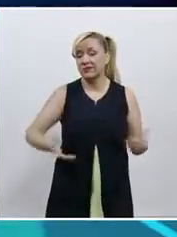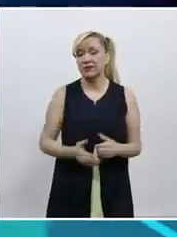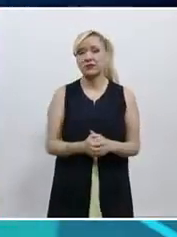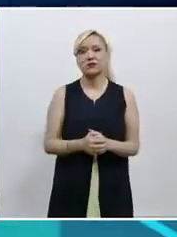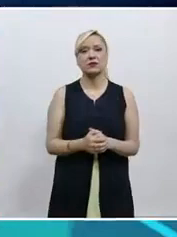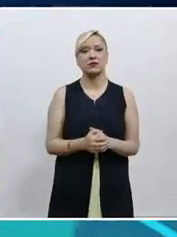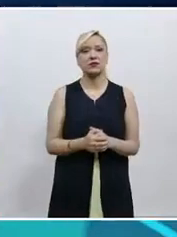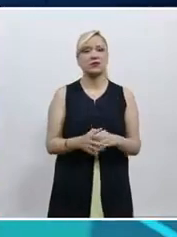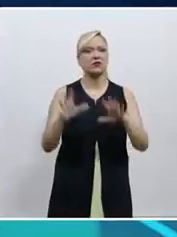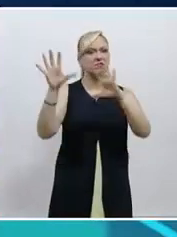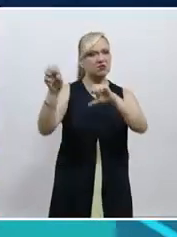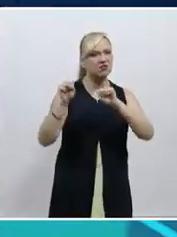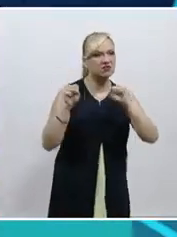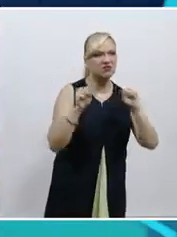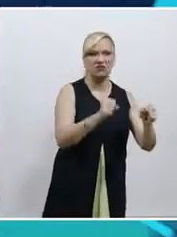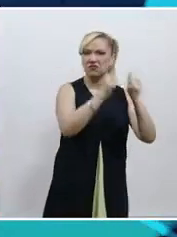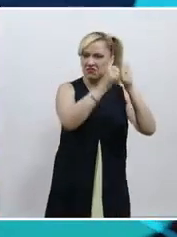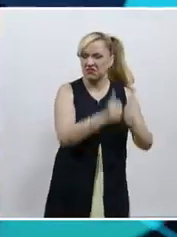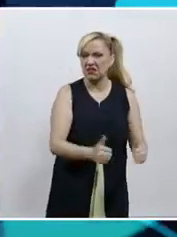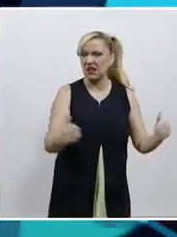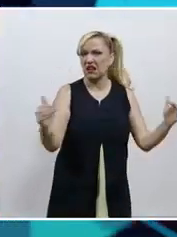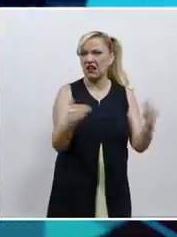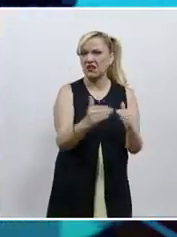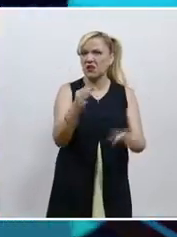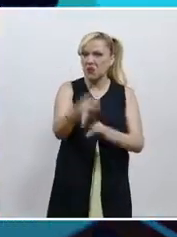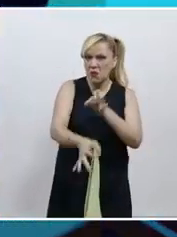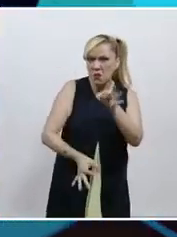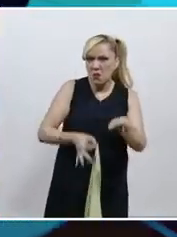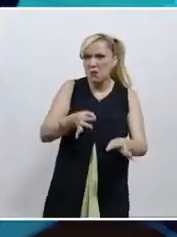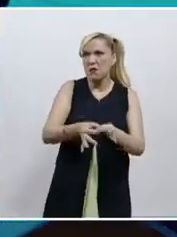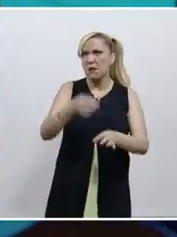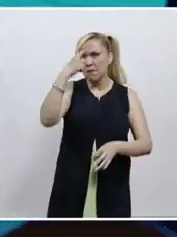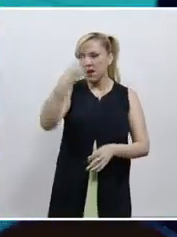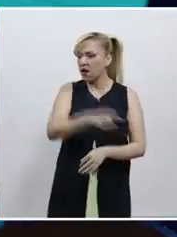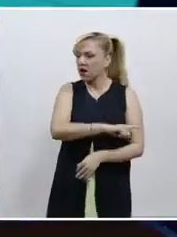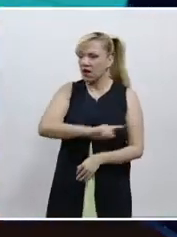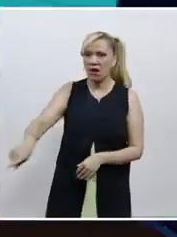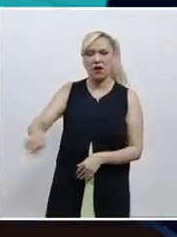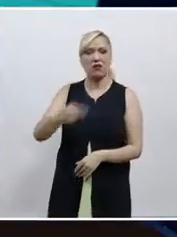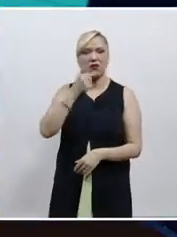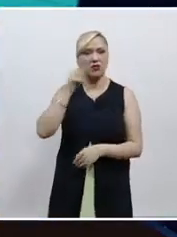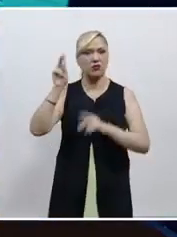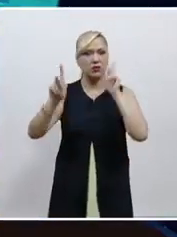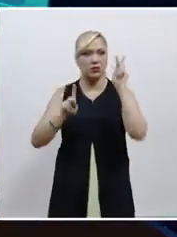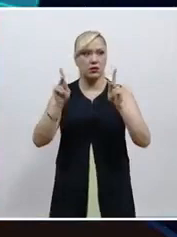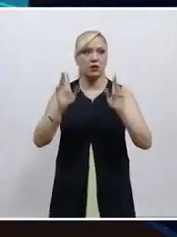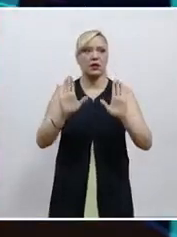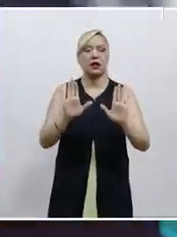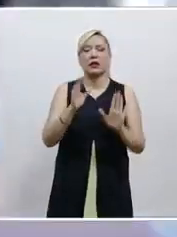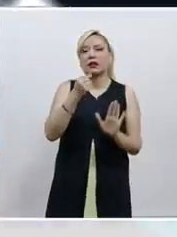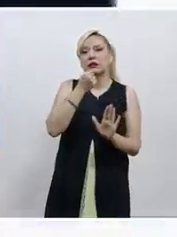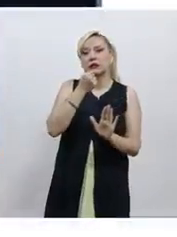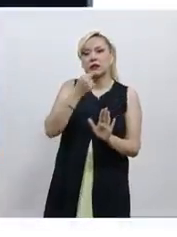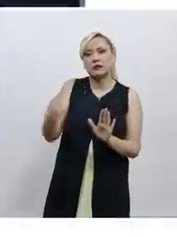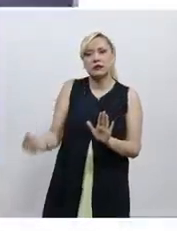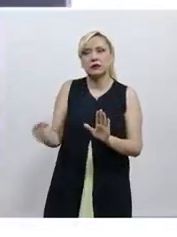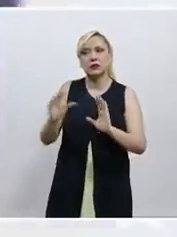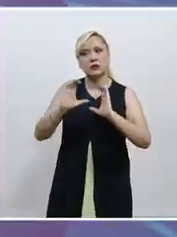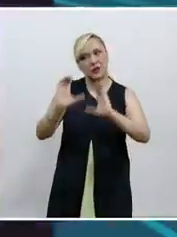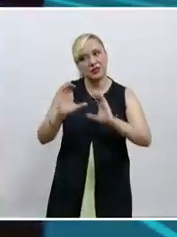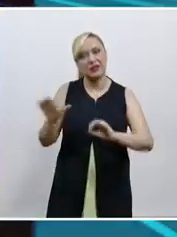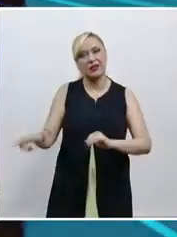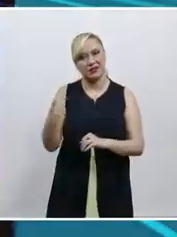Imponer arresto domiciliario para obligar a cumplir el régimen de convivencia pondría en riesgo los derechos del infante.